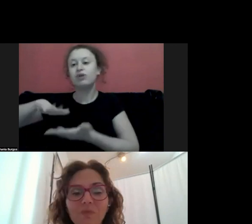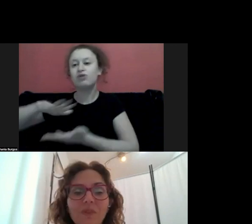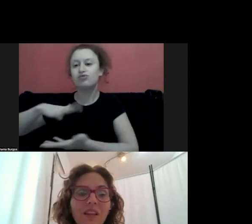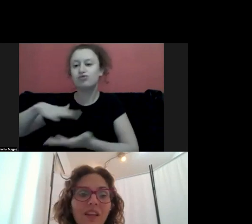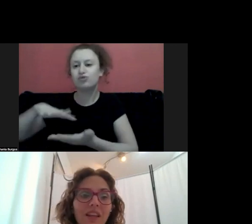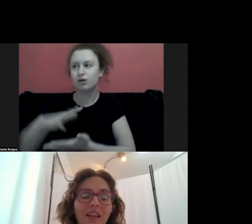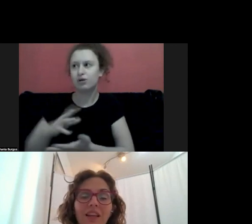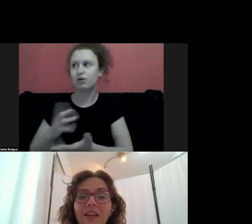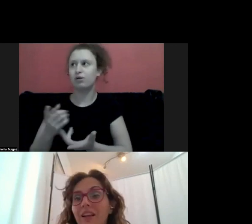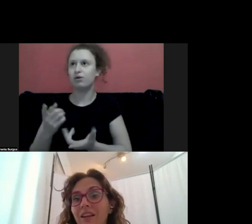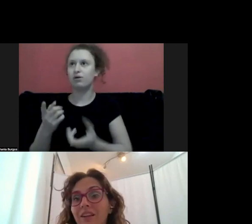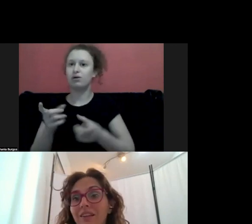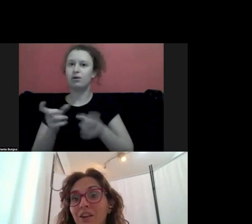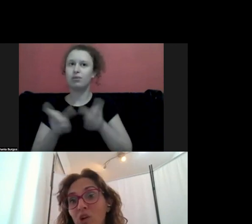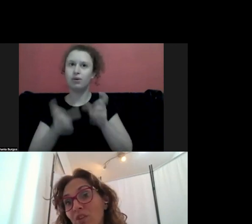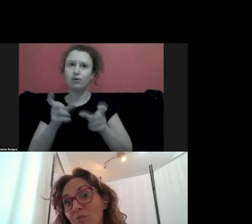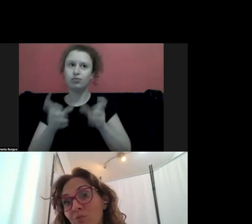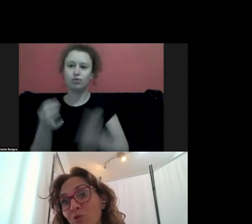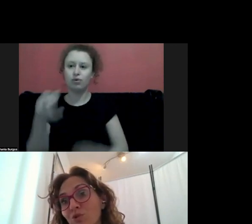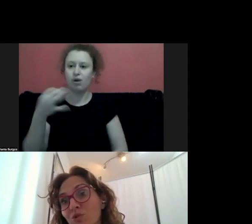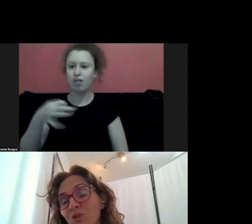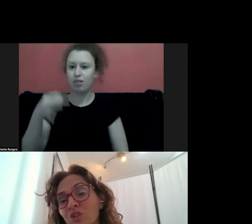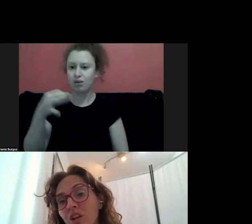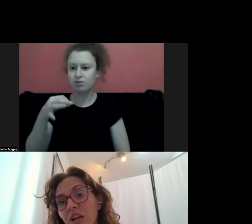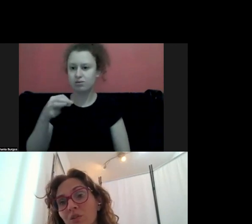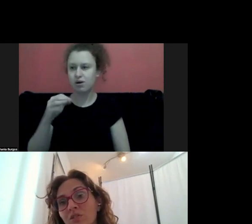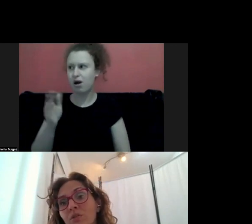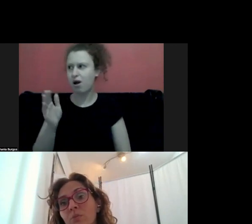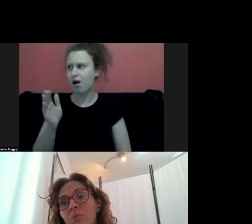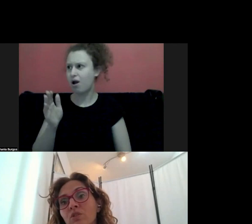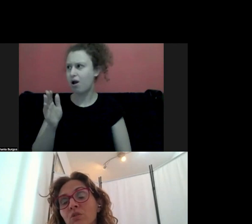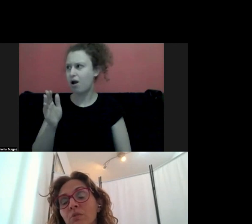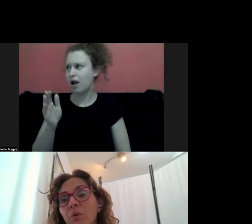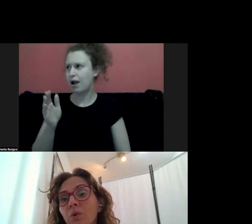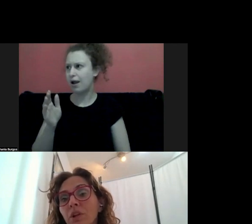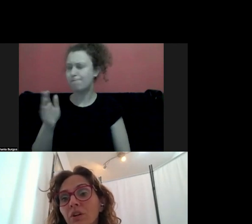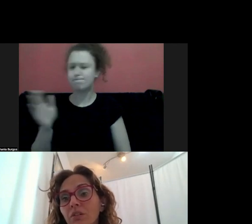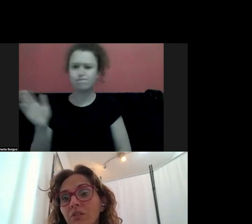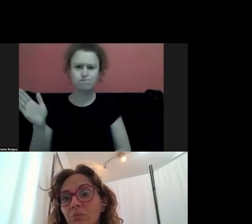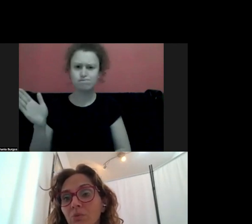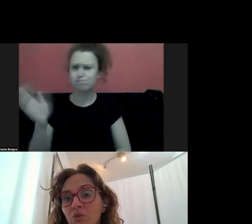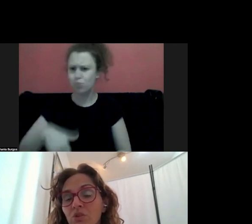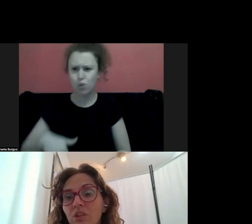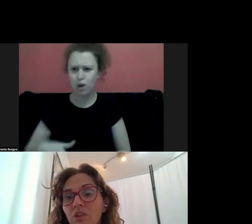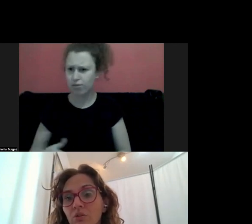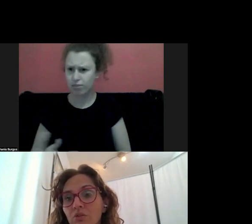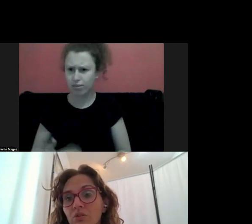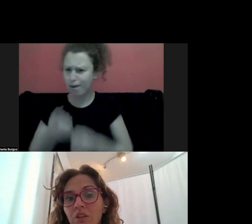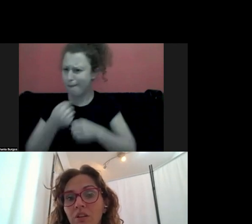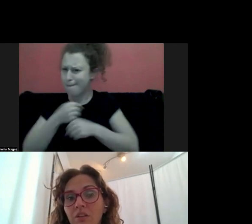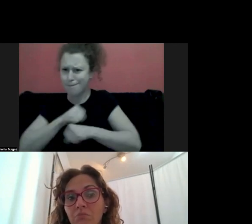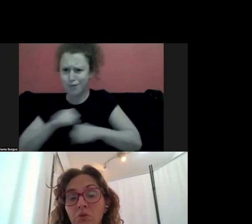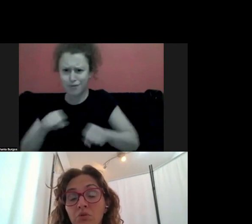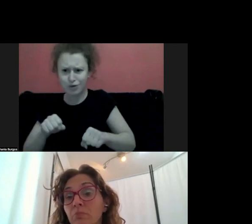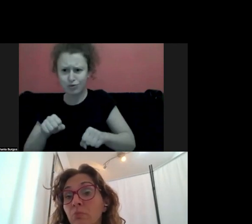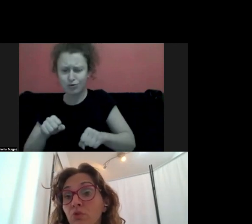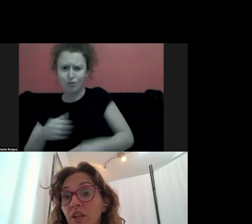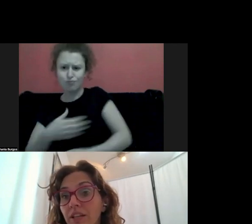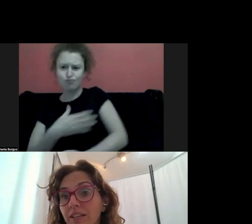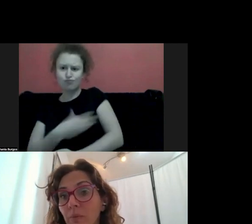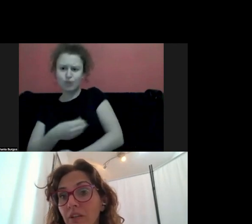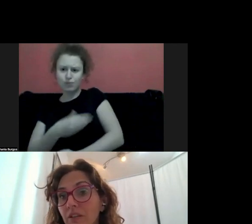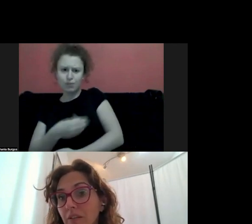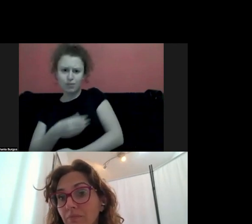todo. No podemos mostrarnos dando el pecho en público. En muchos sitios pues te